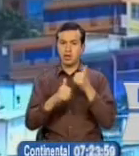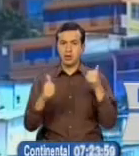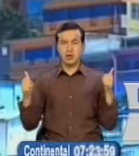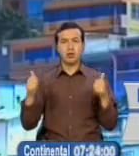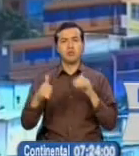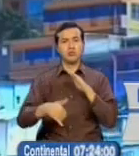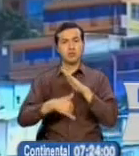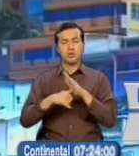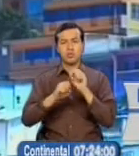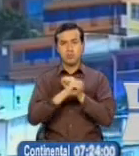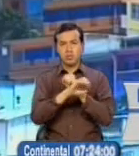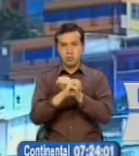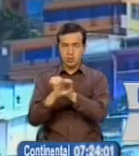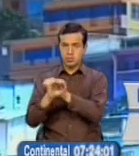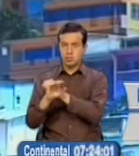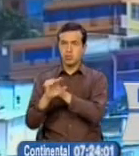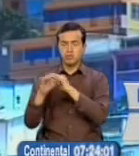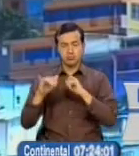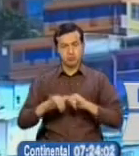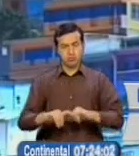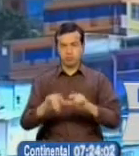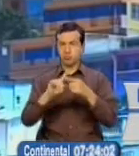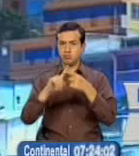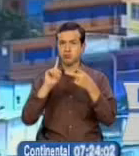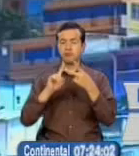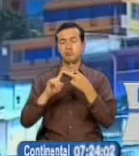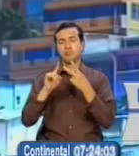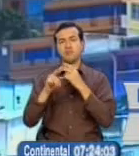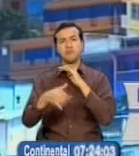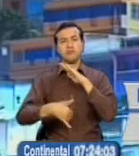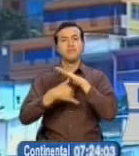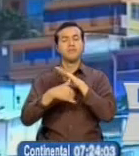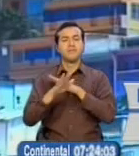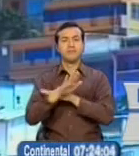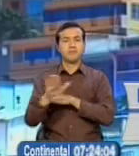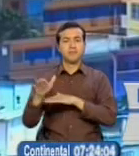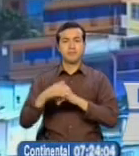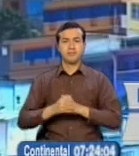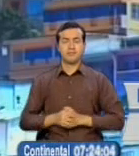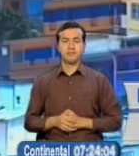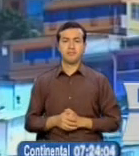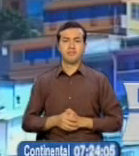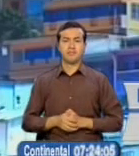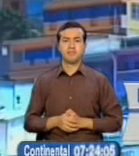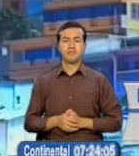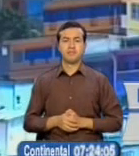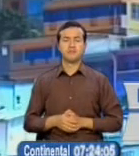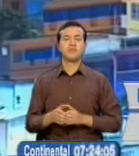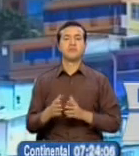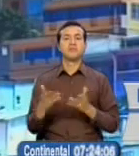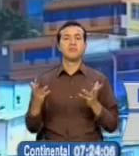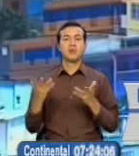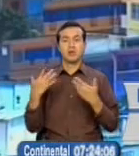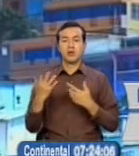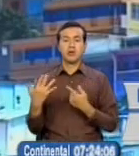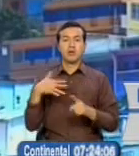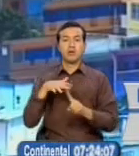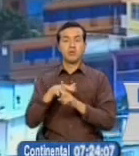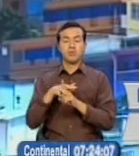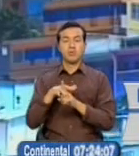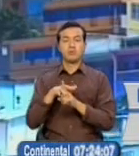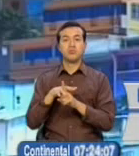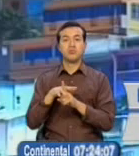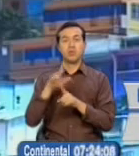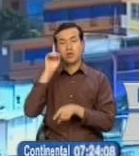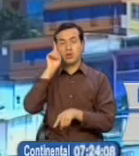eso nace la campaña. Aparte de las candidaturas LGBTI, también nosotros hemos incluido